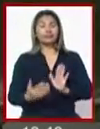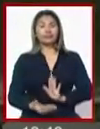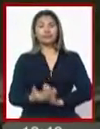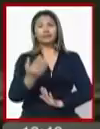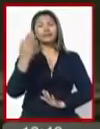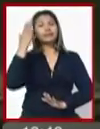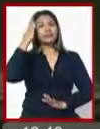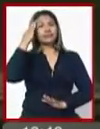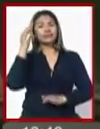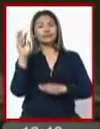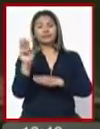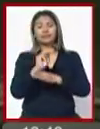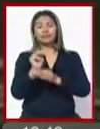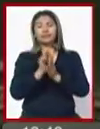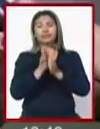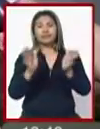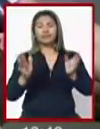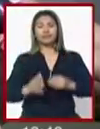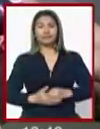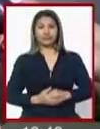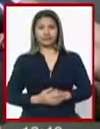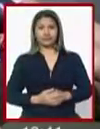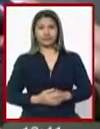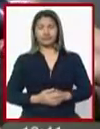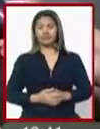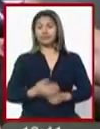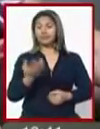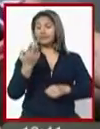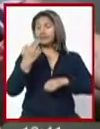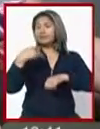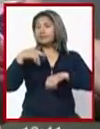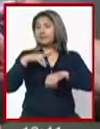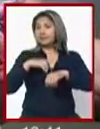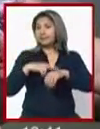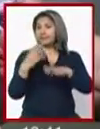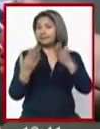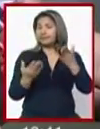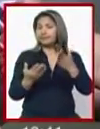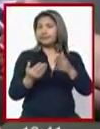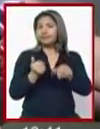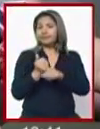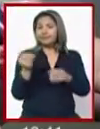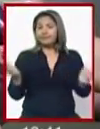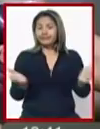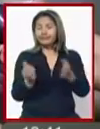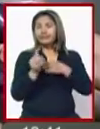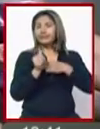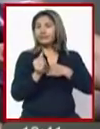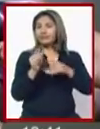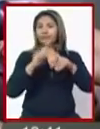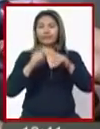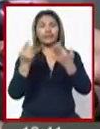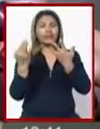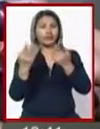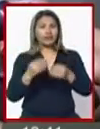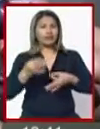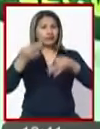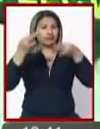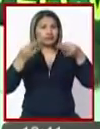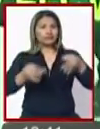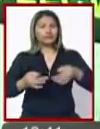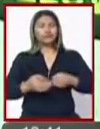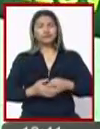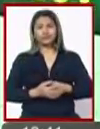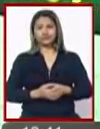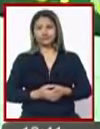puesto a conocimiento del Ministerio Público. Puede ser de causas naturales o finalmente haya sido inducido. Sin embargo, esperemos de que determine